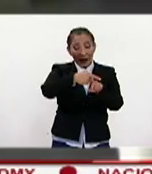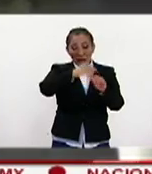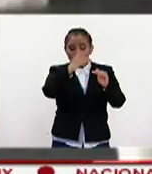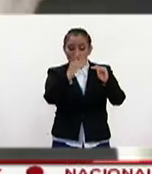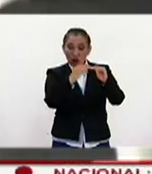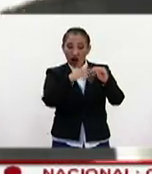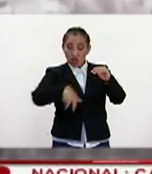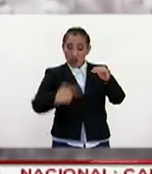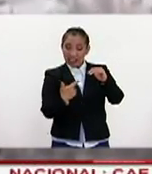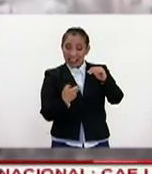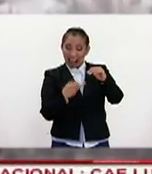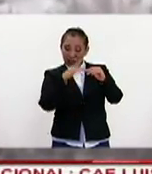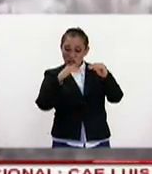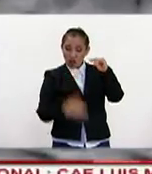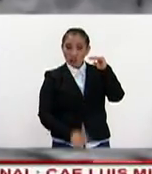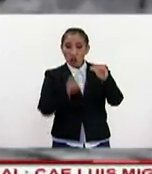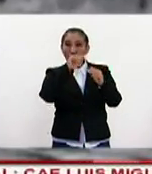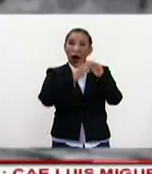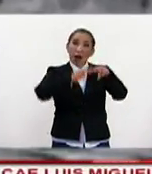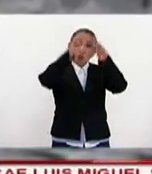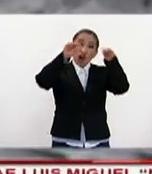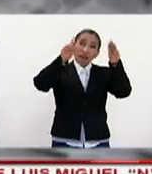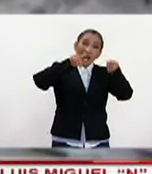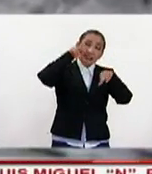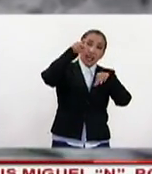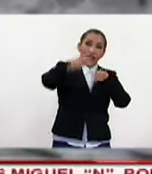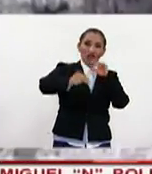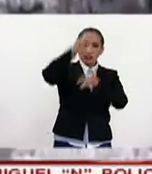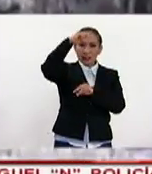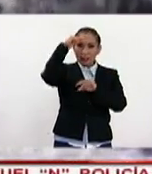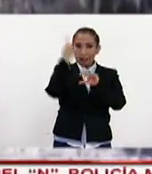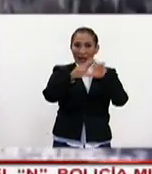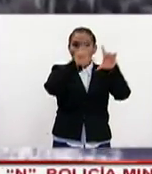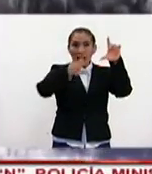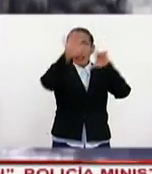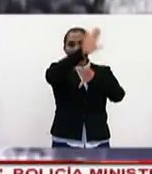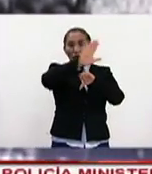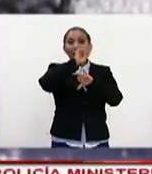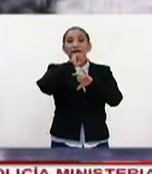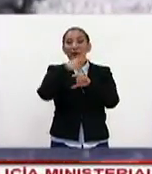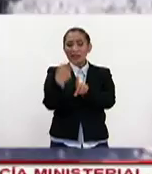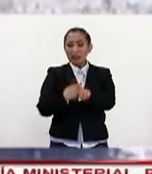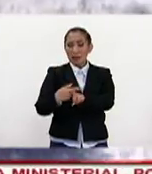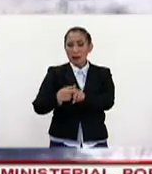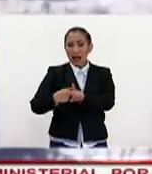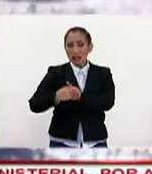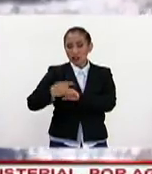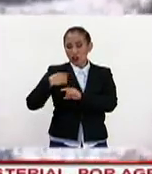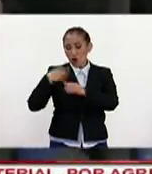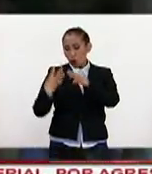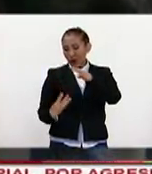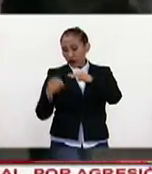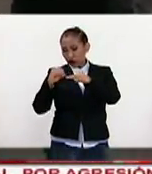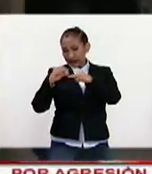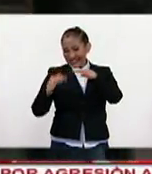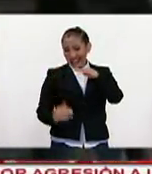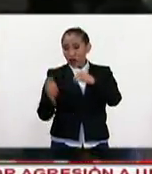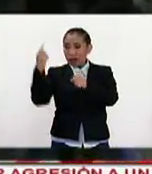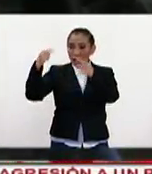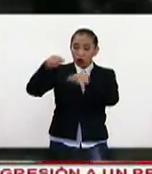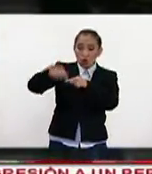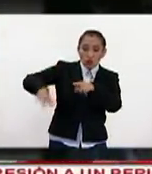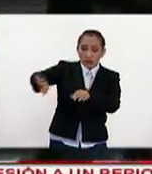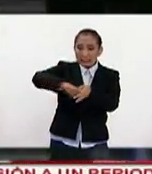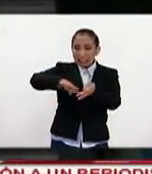hasta menos 12 grados en las zonas montañosas del norte del país, así como temperaturas de menos 4 grados en